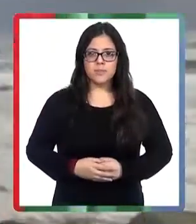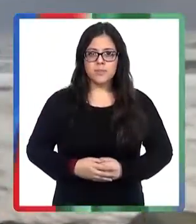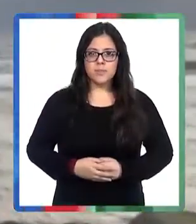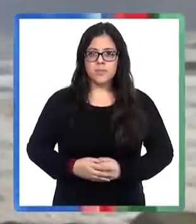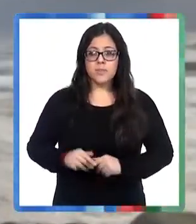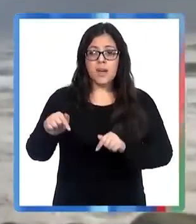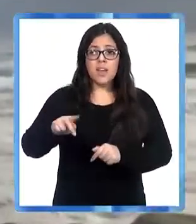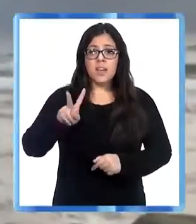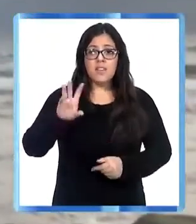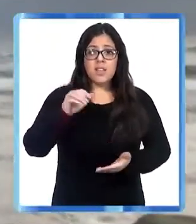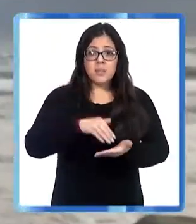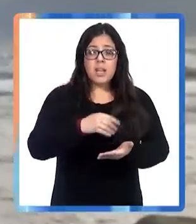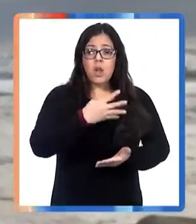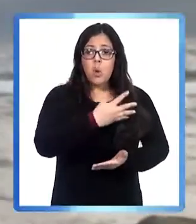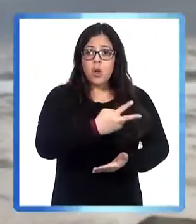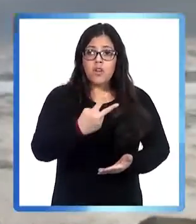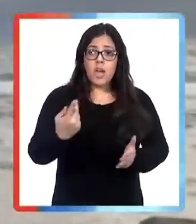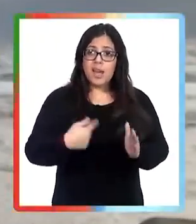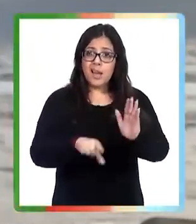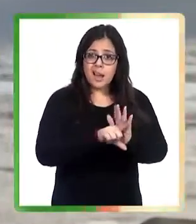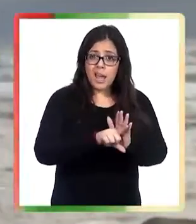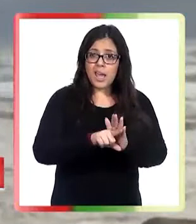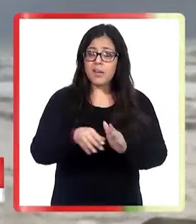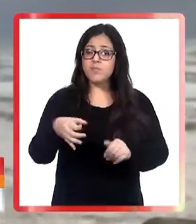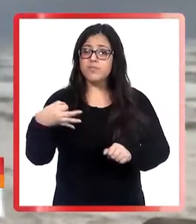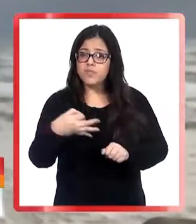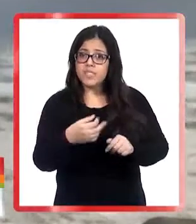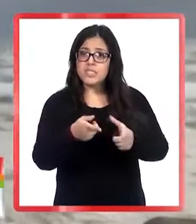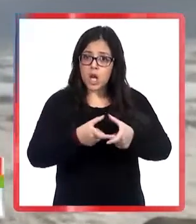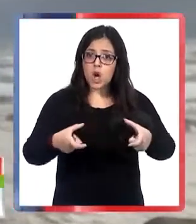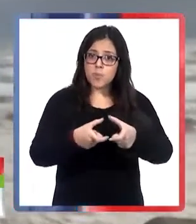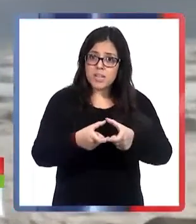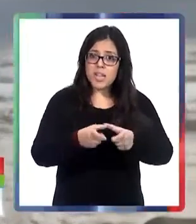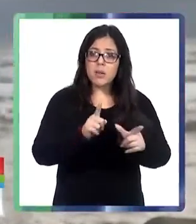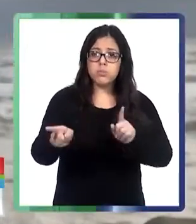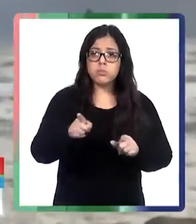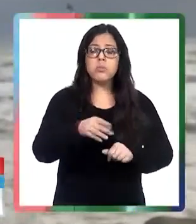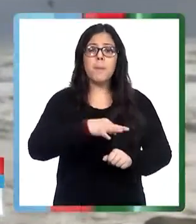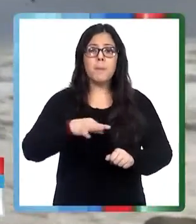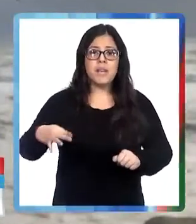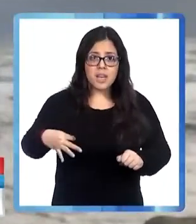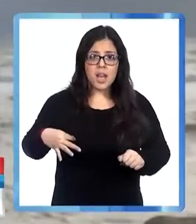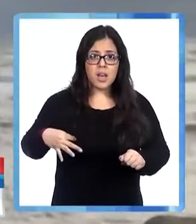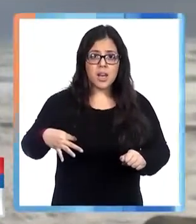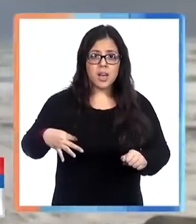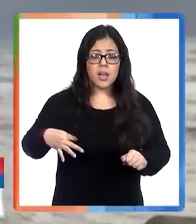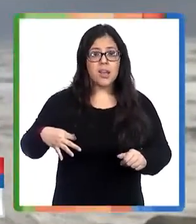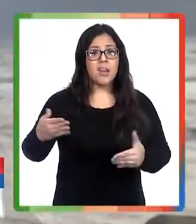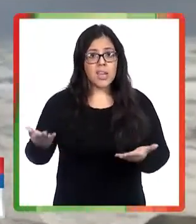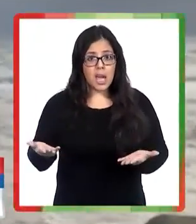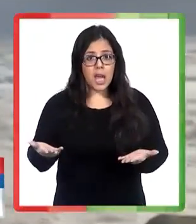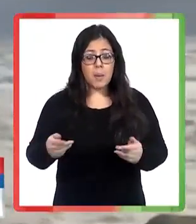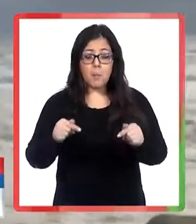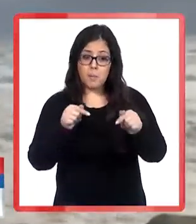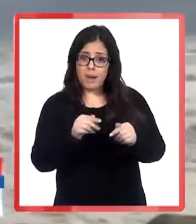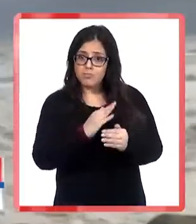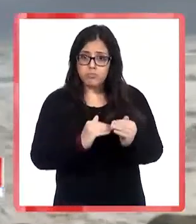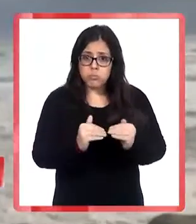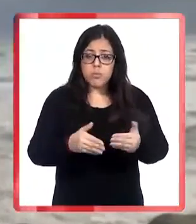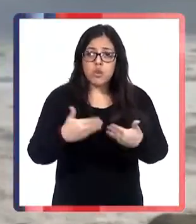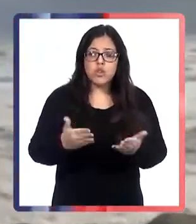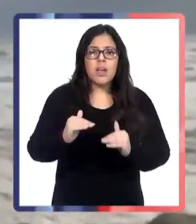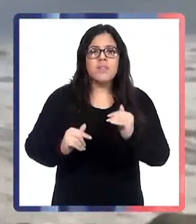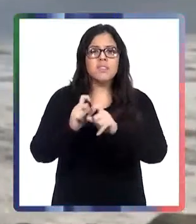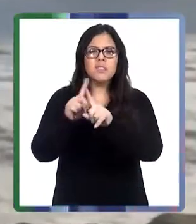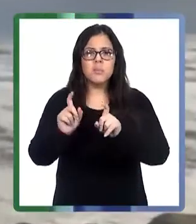esto. La ley 20.422 establece la existencia de un comité interministerial, de un trabajo intersectorial, para los